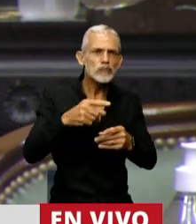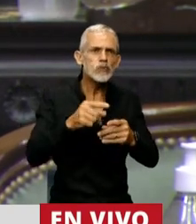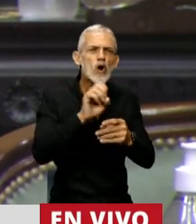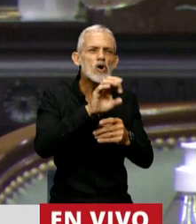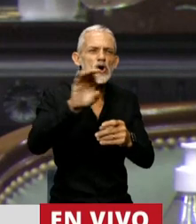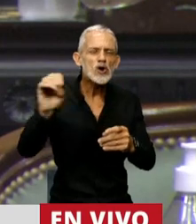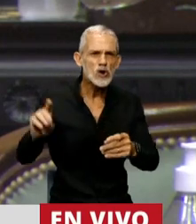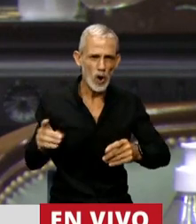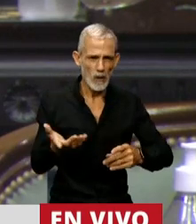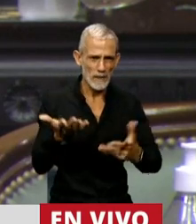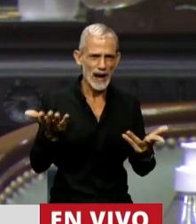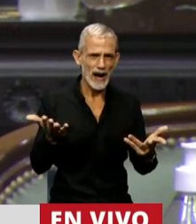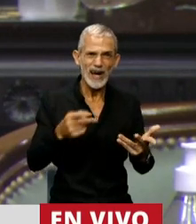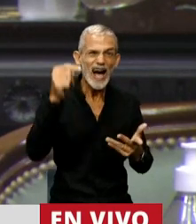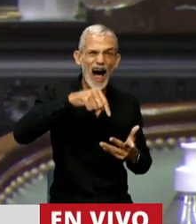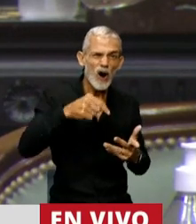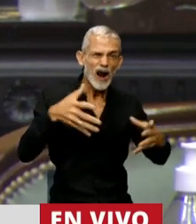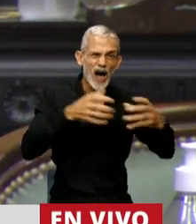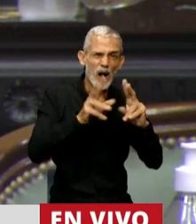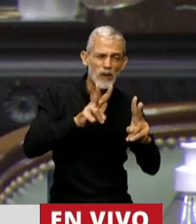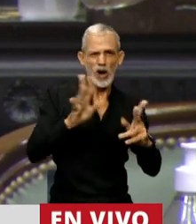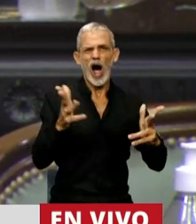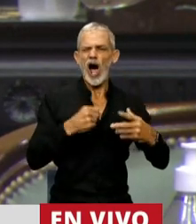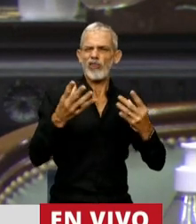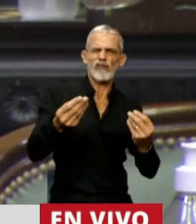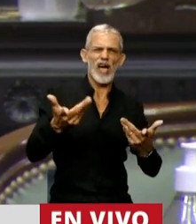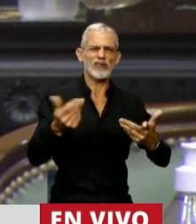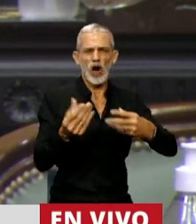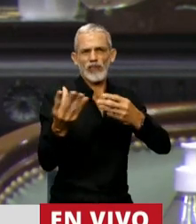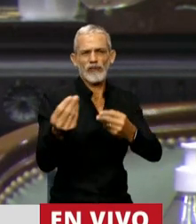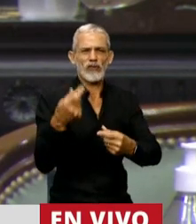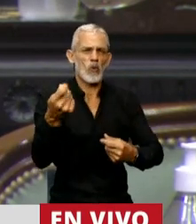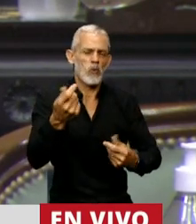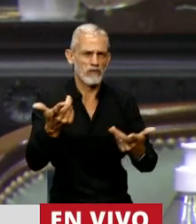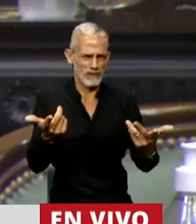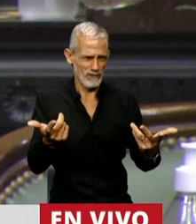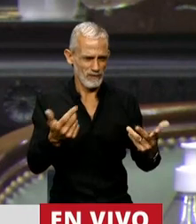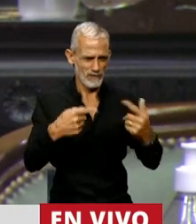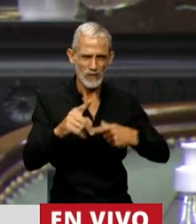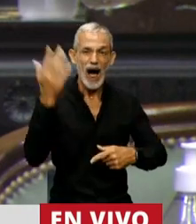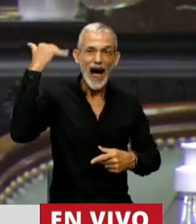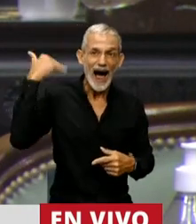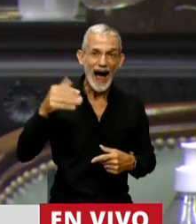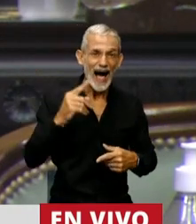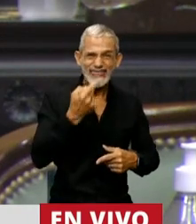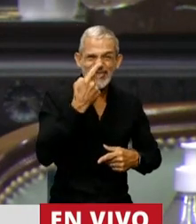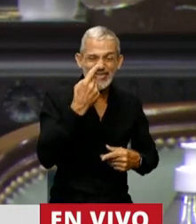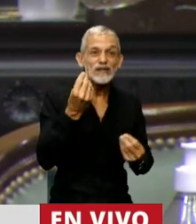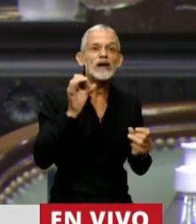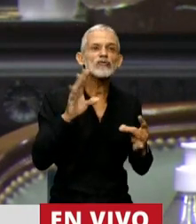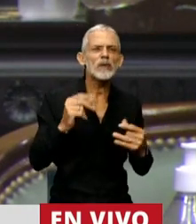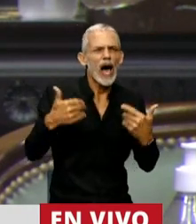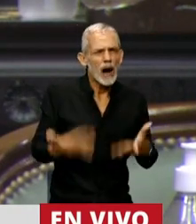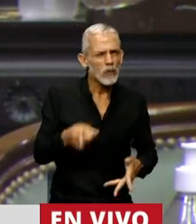nominal. Entonces, ¿qué vienen a contar de que son los adalides de la defensa de nada? En aquel momento les interesó usar a